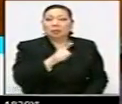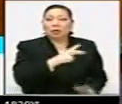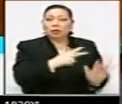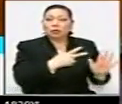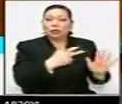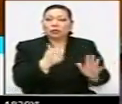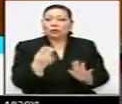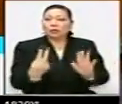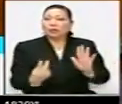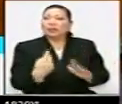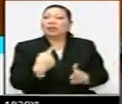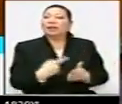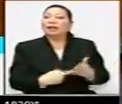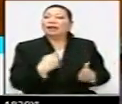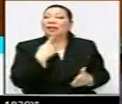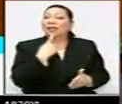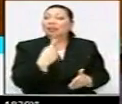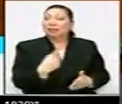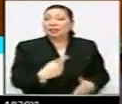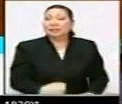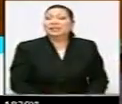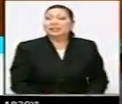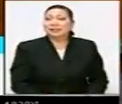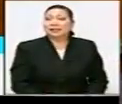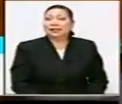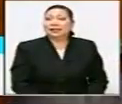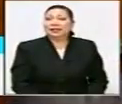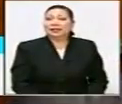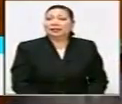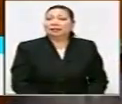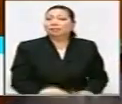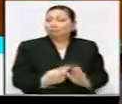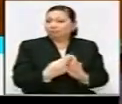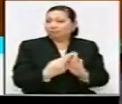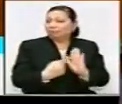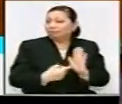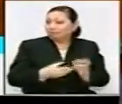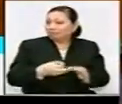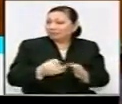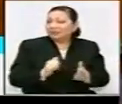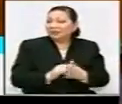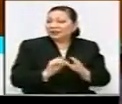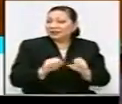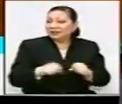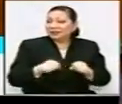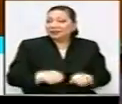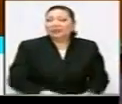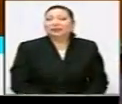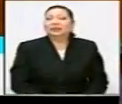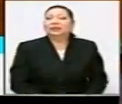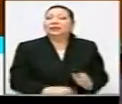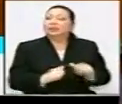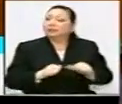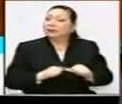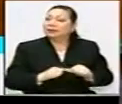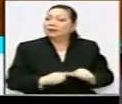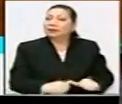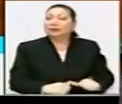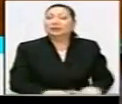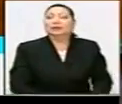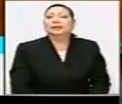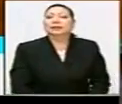812, que decía, para los efectos de nuestras referencias, que efectivamente se preservaba